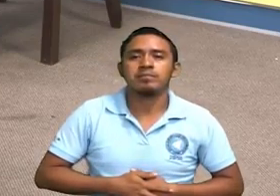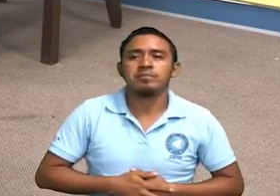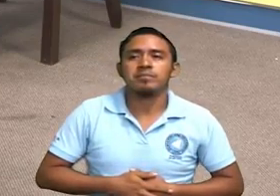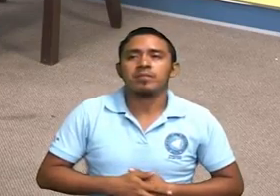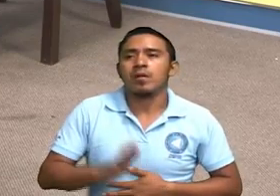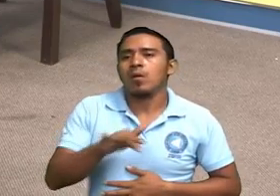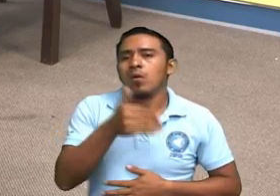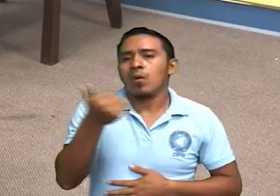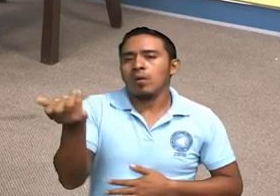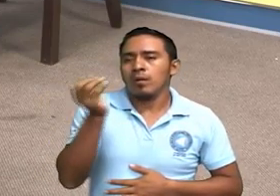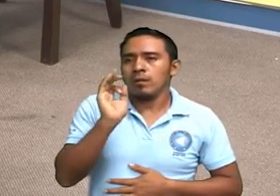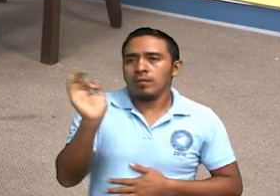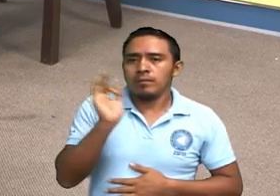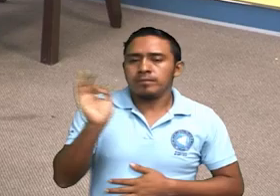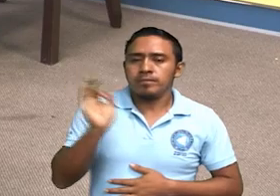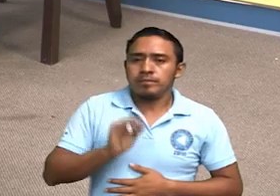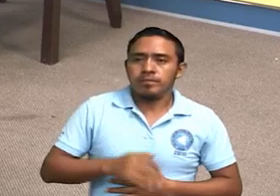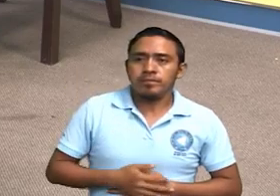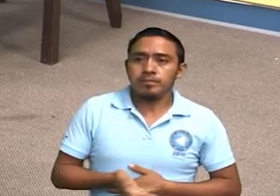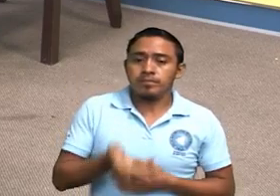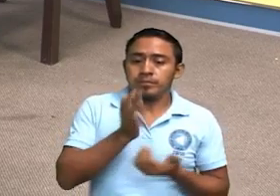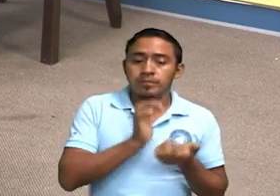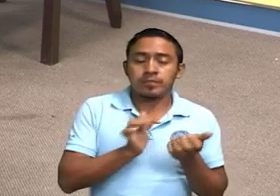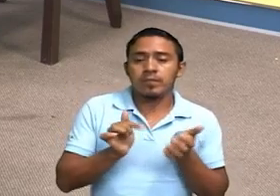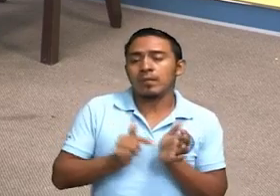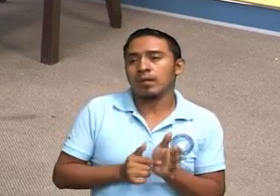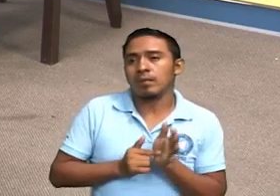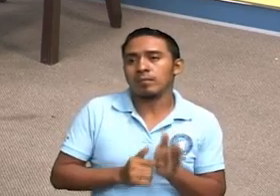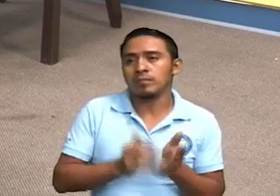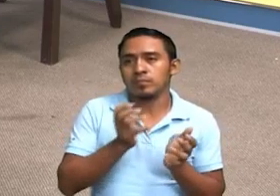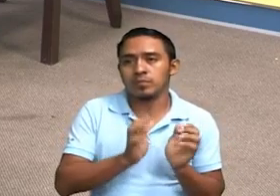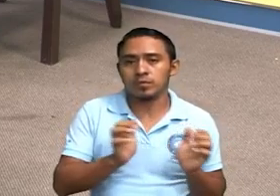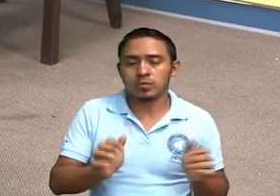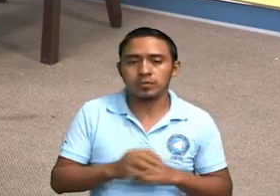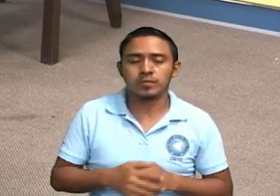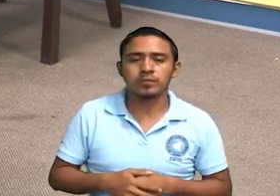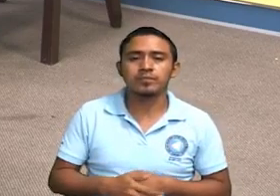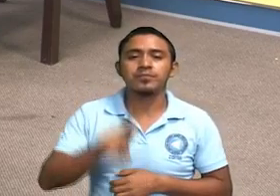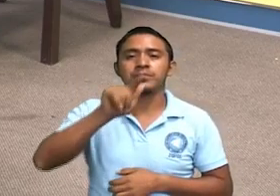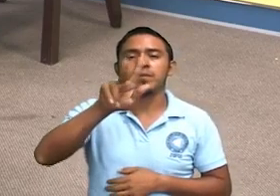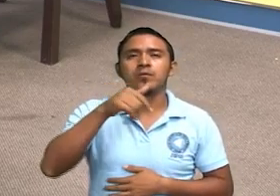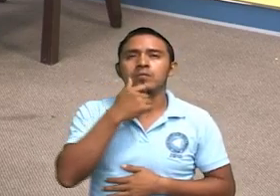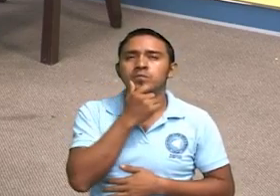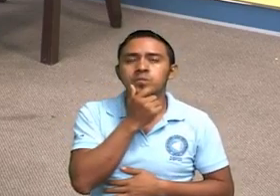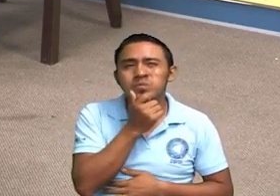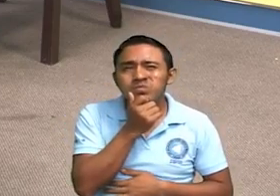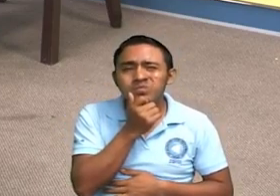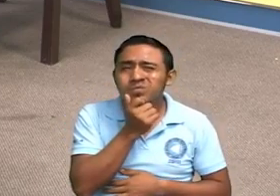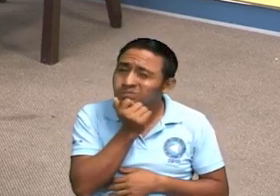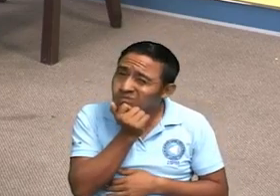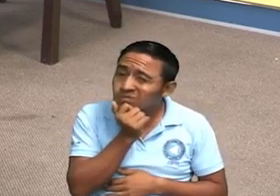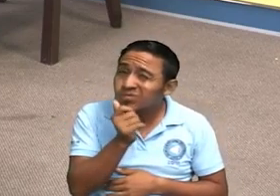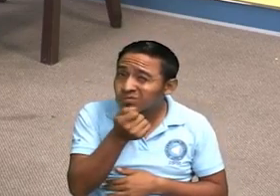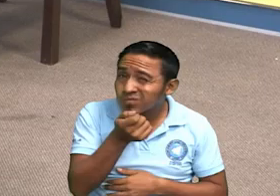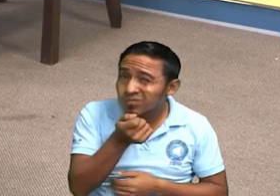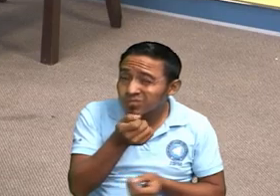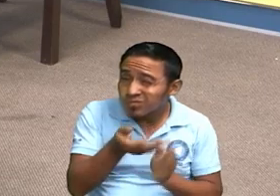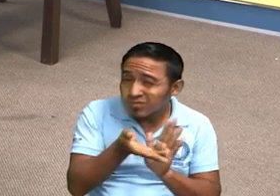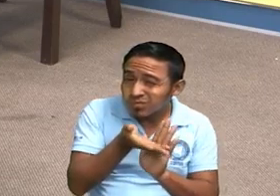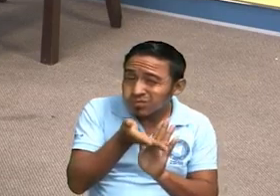otro signo, que es aquel niño, por ejemplo, que sube el volumen al televisor, escucha el